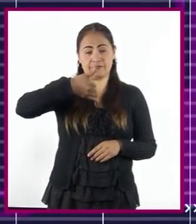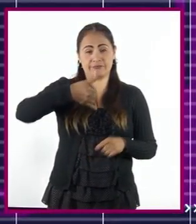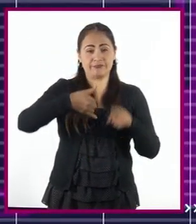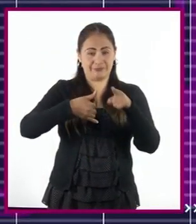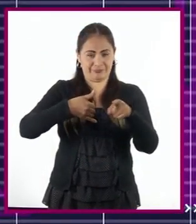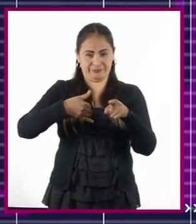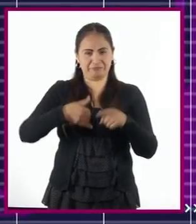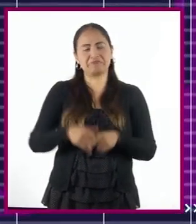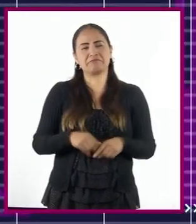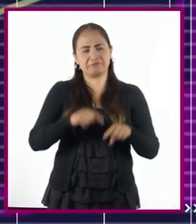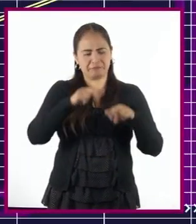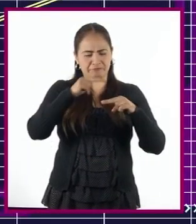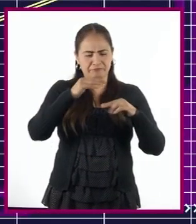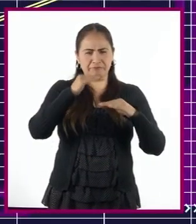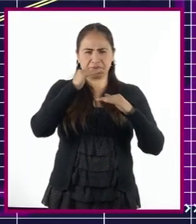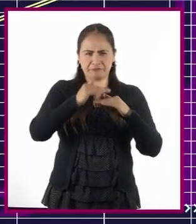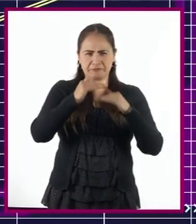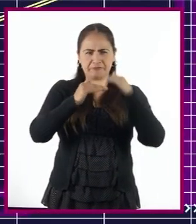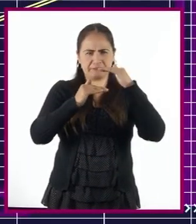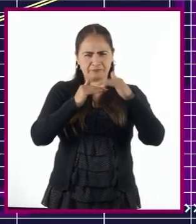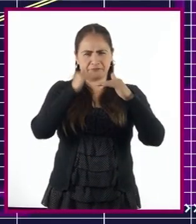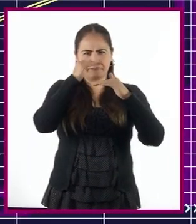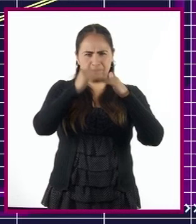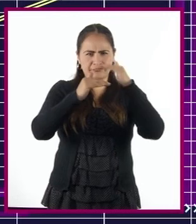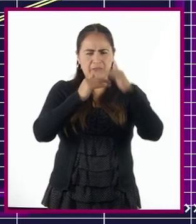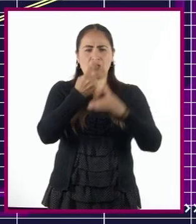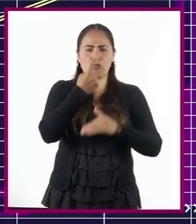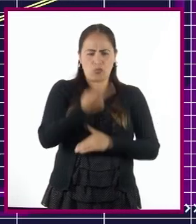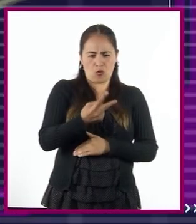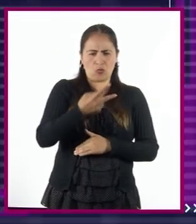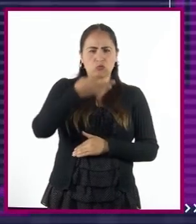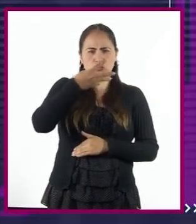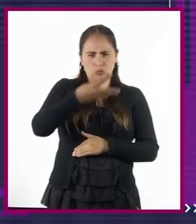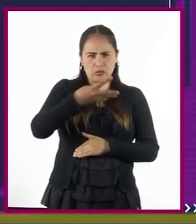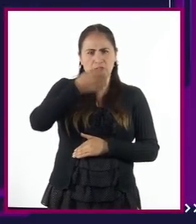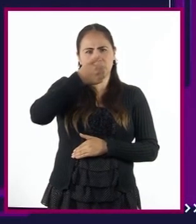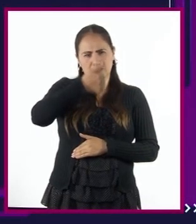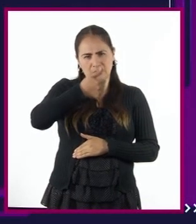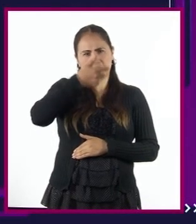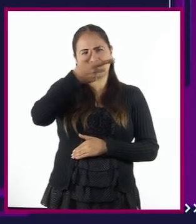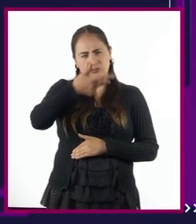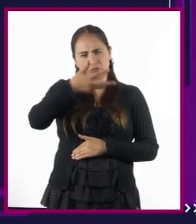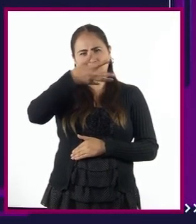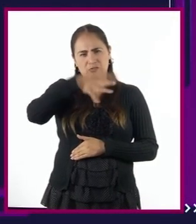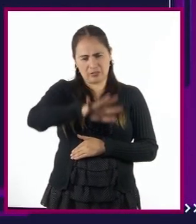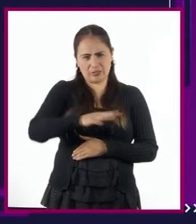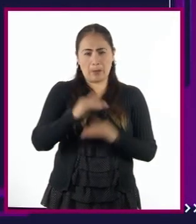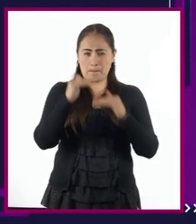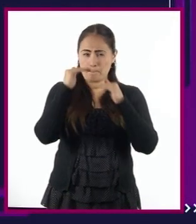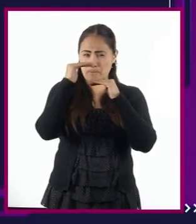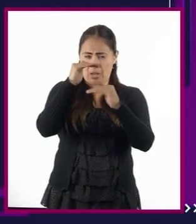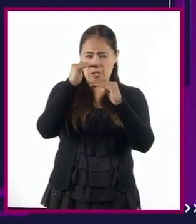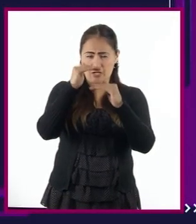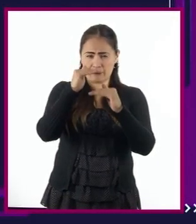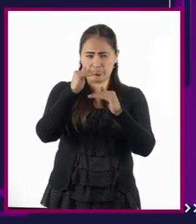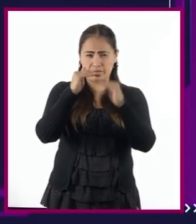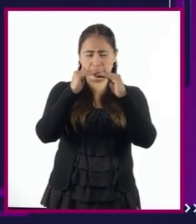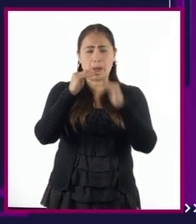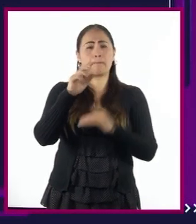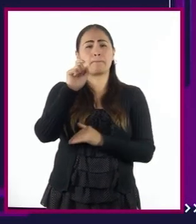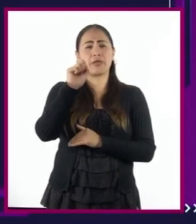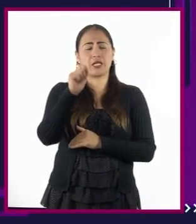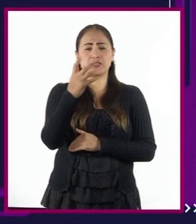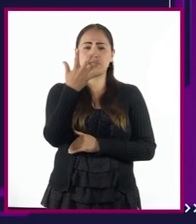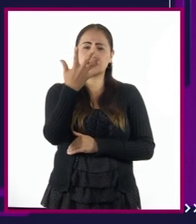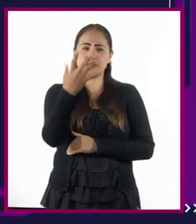resultó conveniente separar de 2 en 2 grados la temperatura, ya que la máxima es de 25